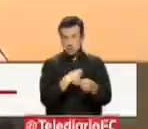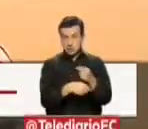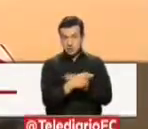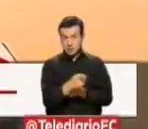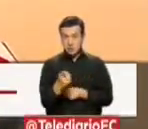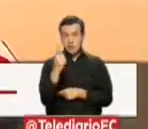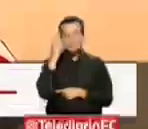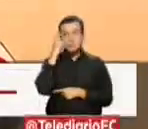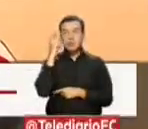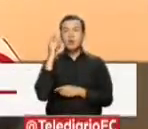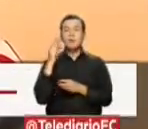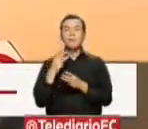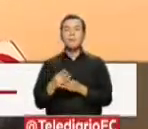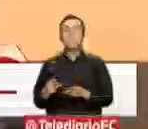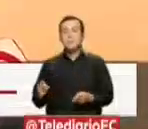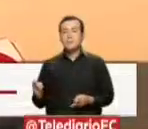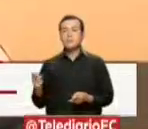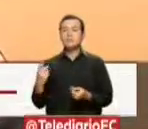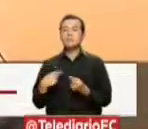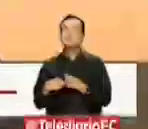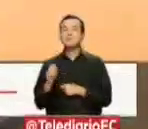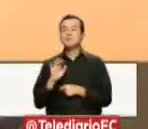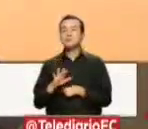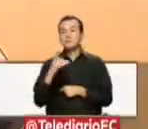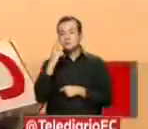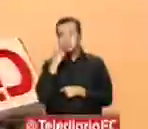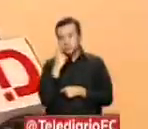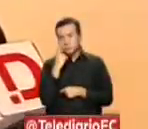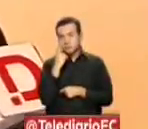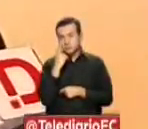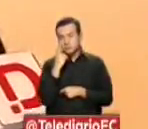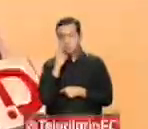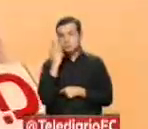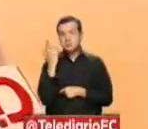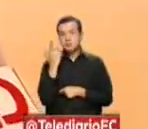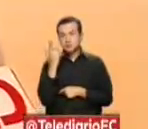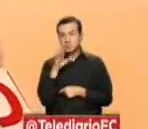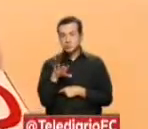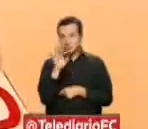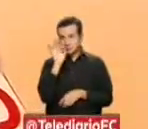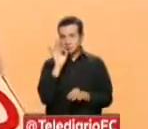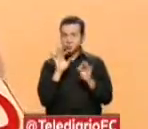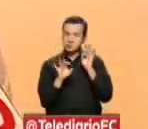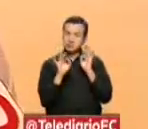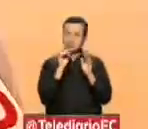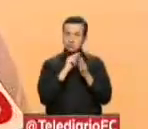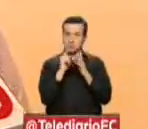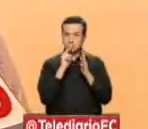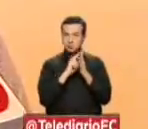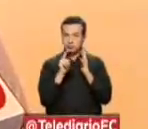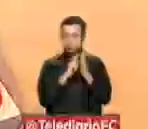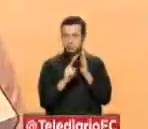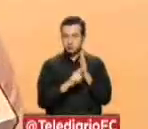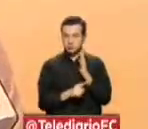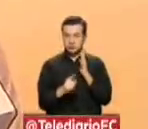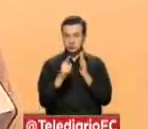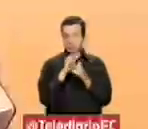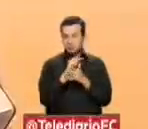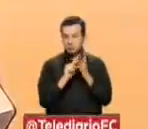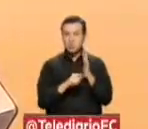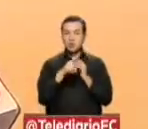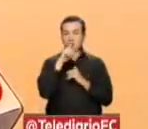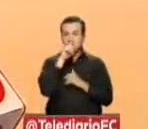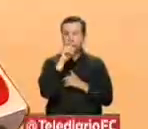el mercado donde tenemos que competir es ese espacio en el plato del consumidor donde él puede escoger entre las diferentes alternativas de proteína,